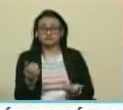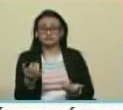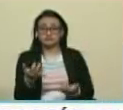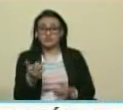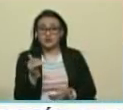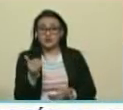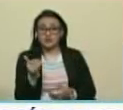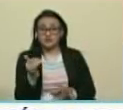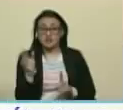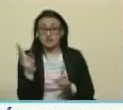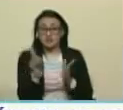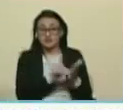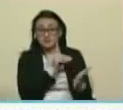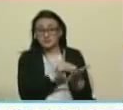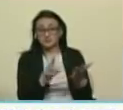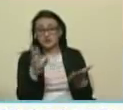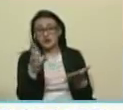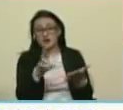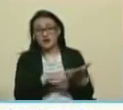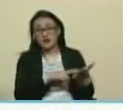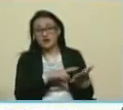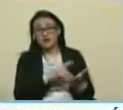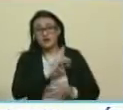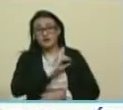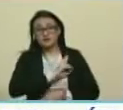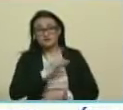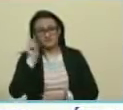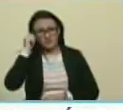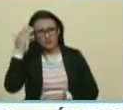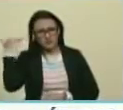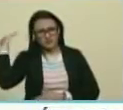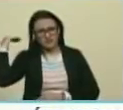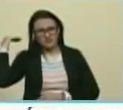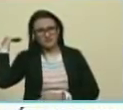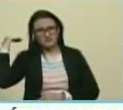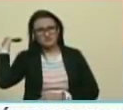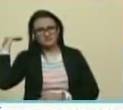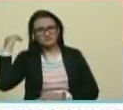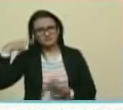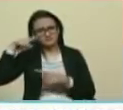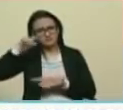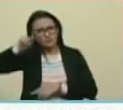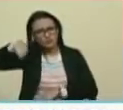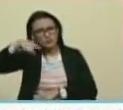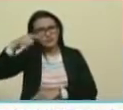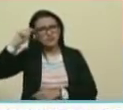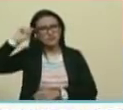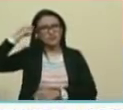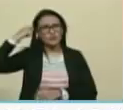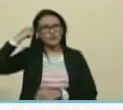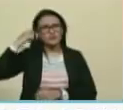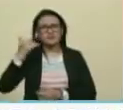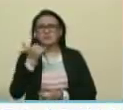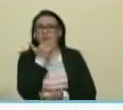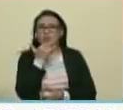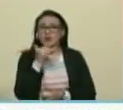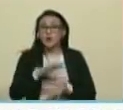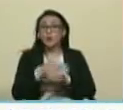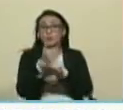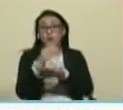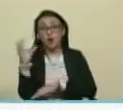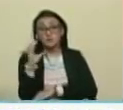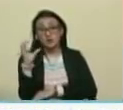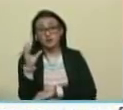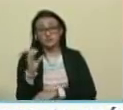de xenofobia y de racismo respecto a los colombianos, ¿se acuerdan? Algunos de nosotros recordamos, todo lo malo que pasaba en Venezuela era culpa de los